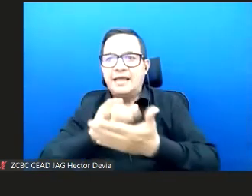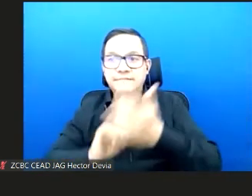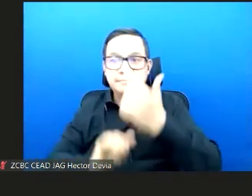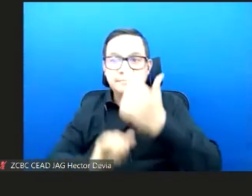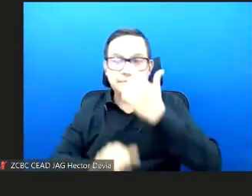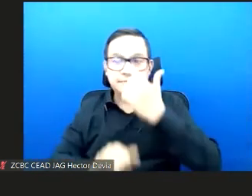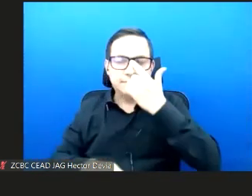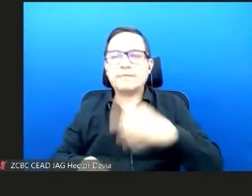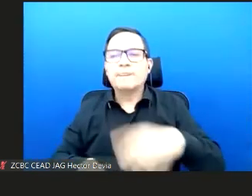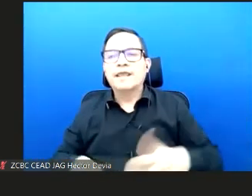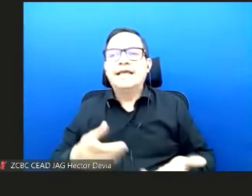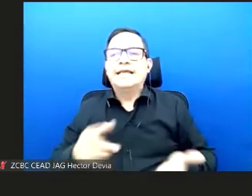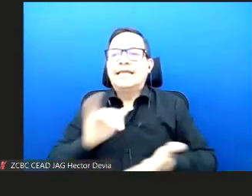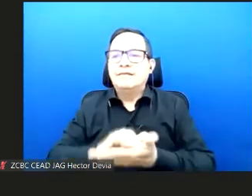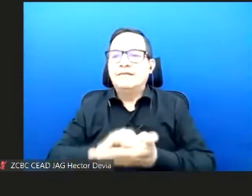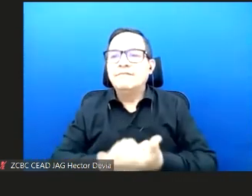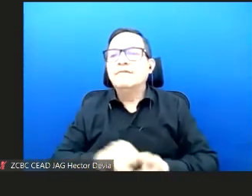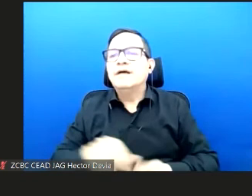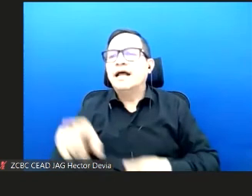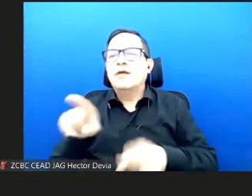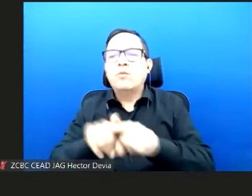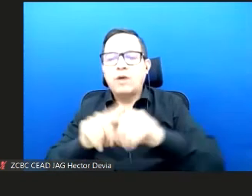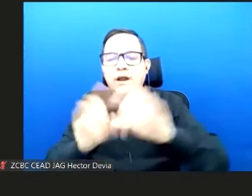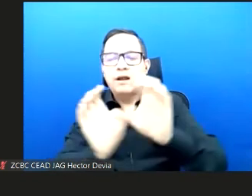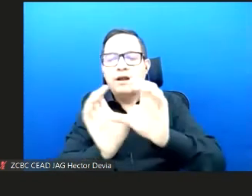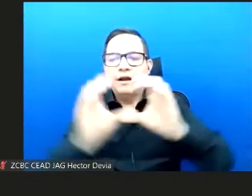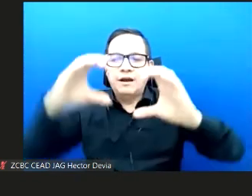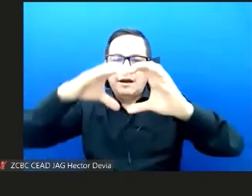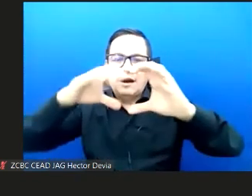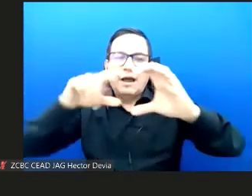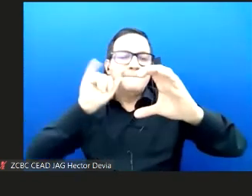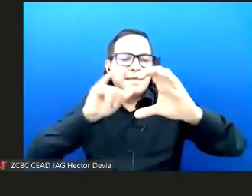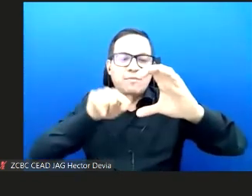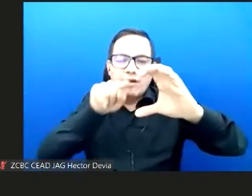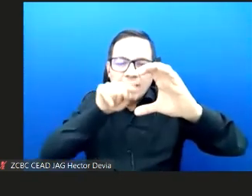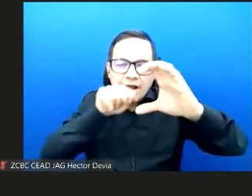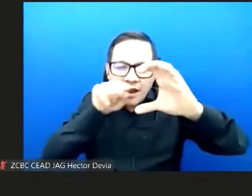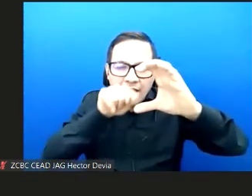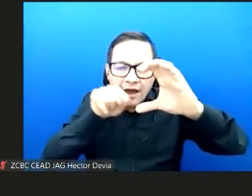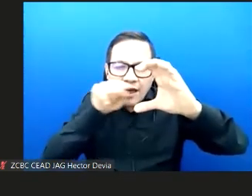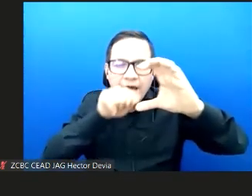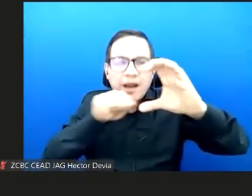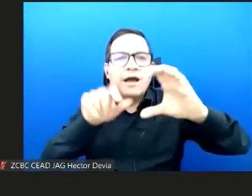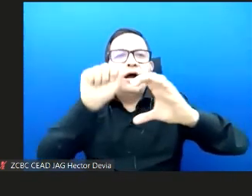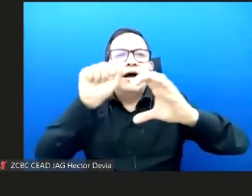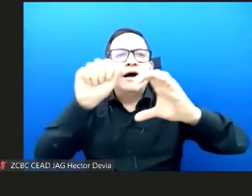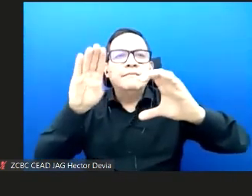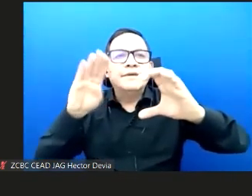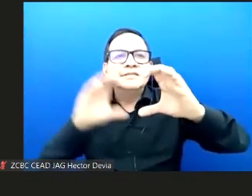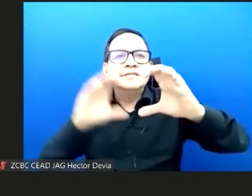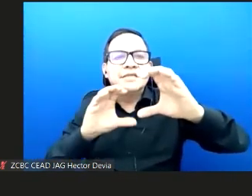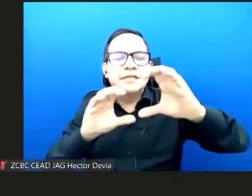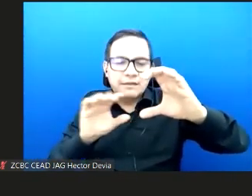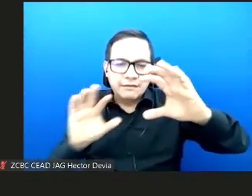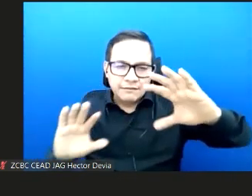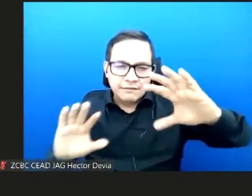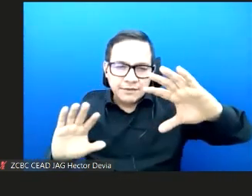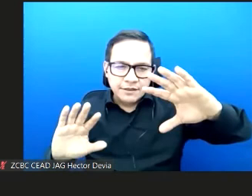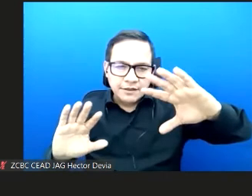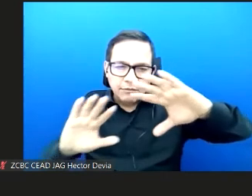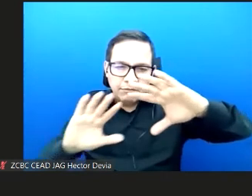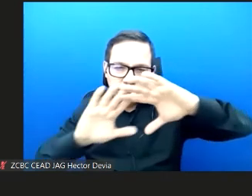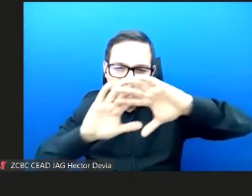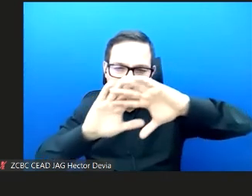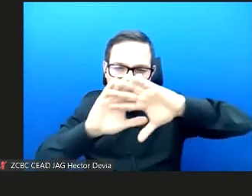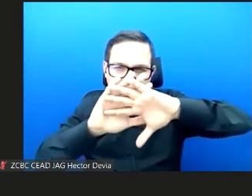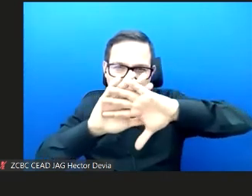tenemos conjunto B, aquí tenemos conjunto A. Esta es nuestra área de intersección entre las 3, entonces debemos colocar ese